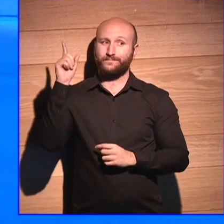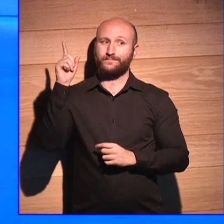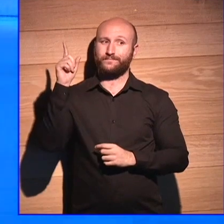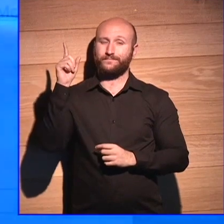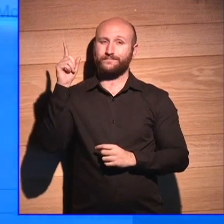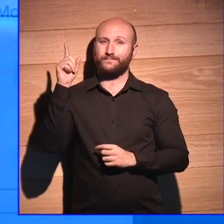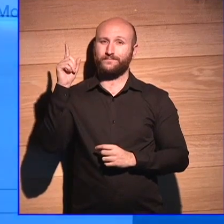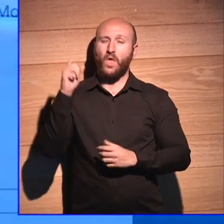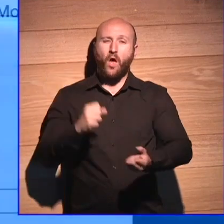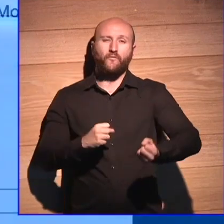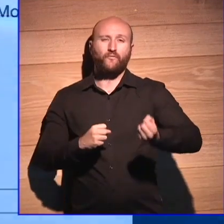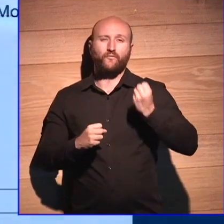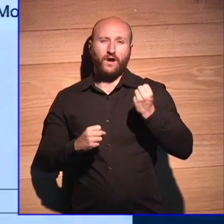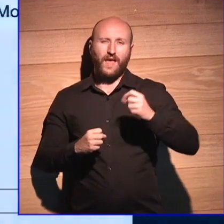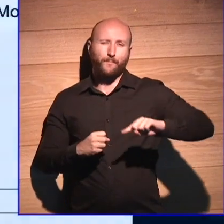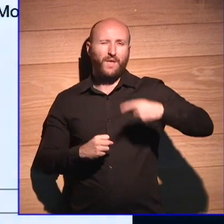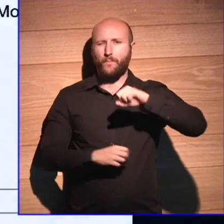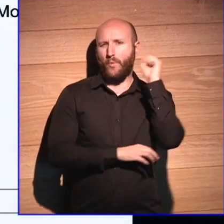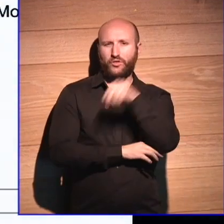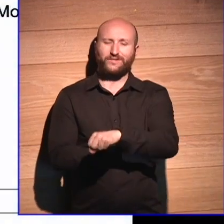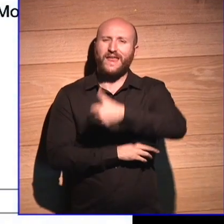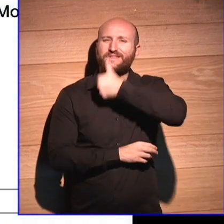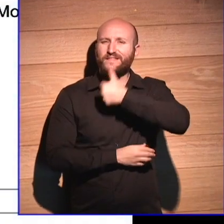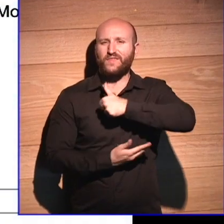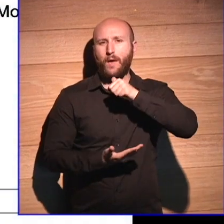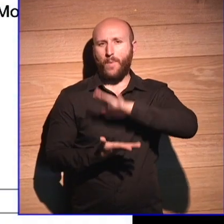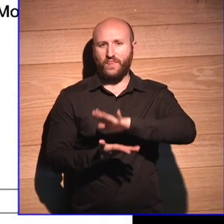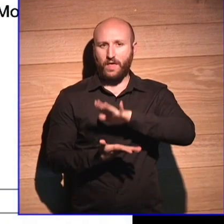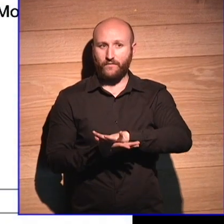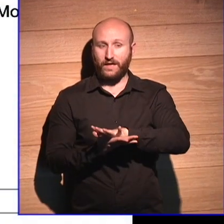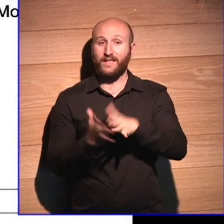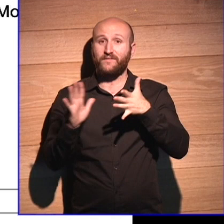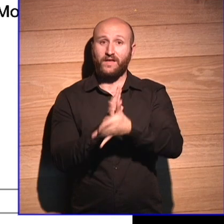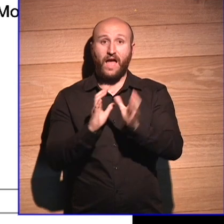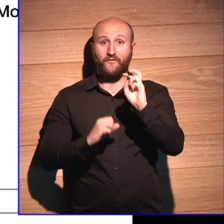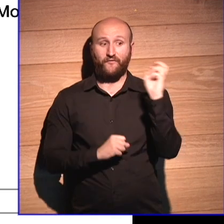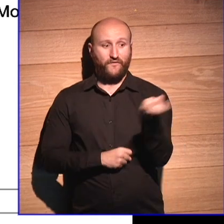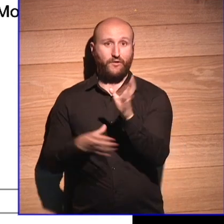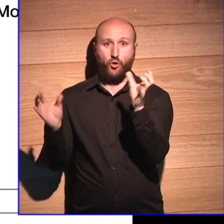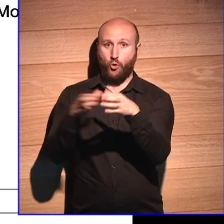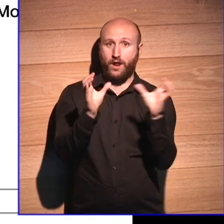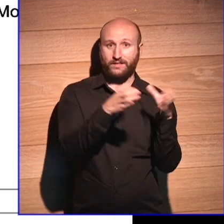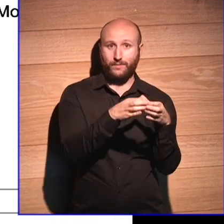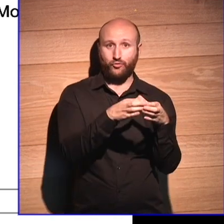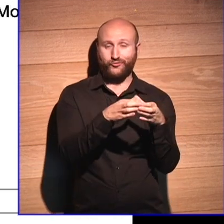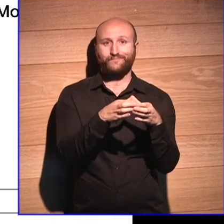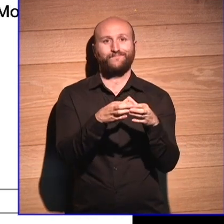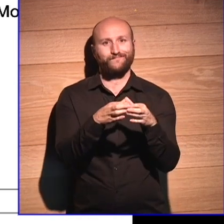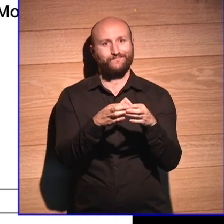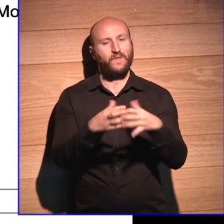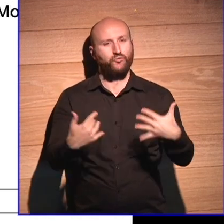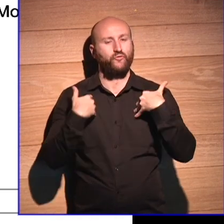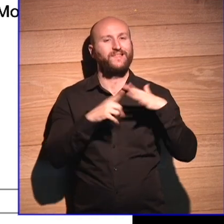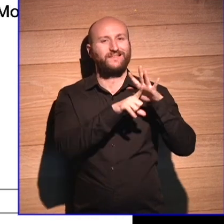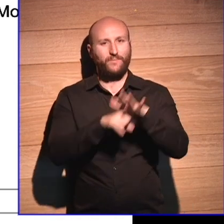poderosa es la resistencia pacífica, y es que había varios colectivos que sufrían discriminación y